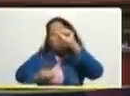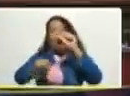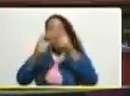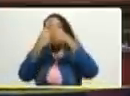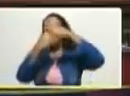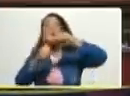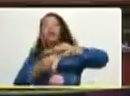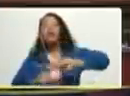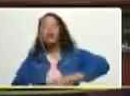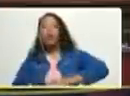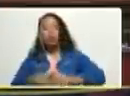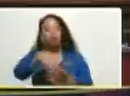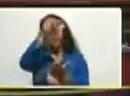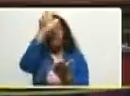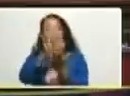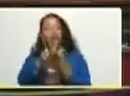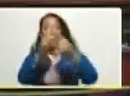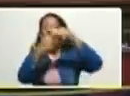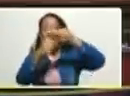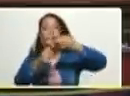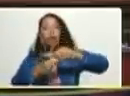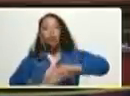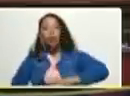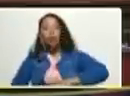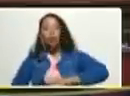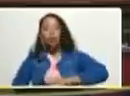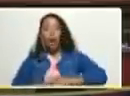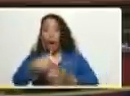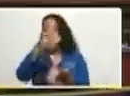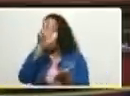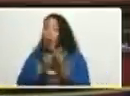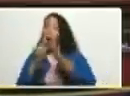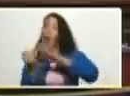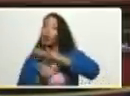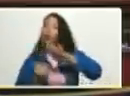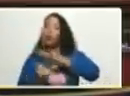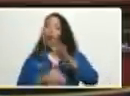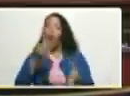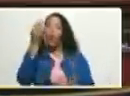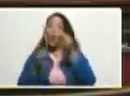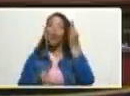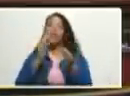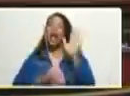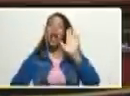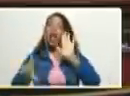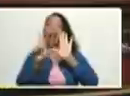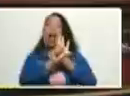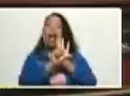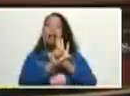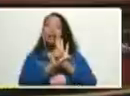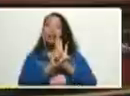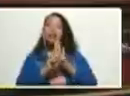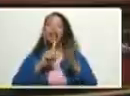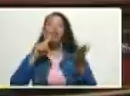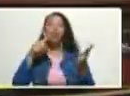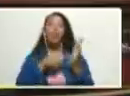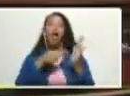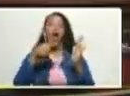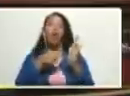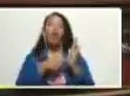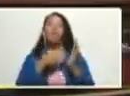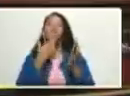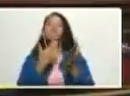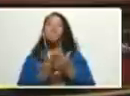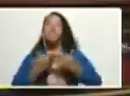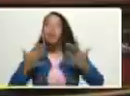presupuesto, aprueba el presupuesto y aprueba los instrumentos jurídicos como la ley de endeudamiento que permite